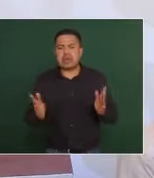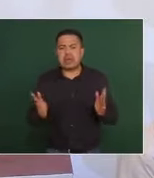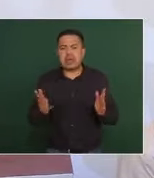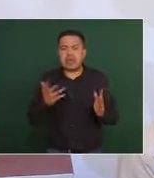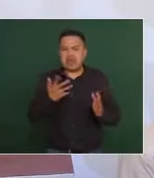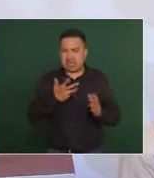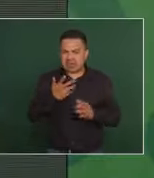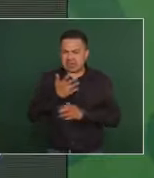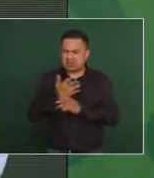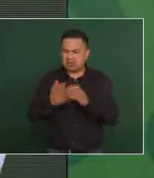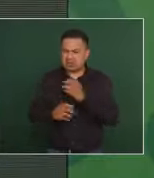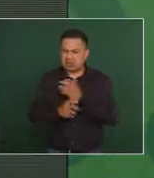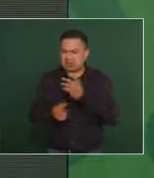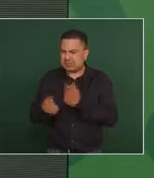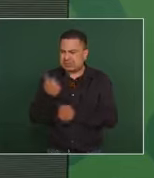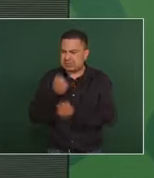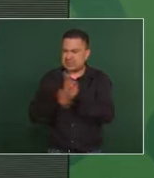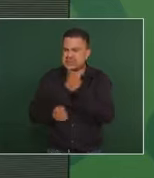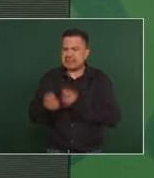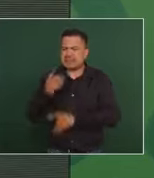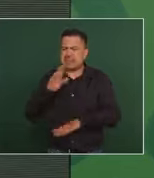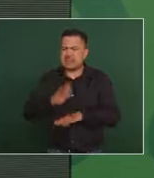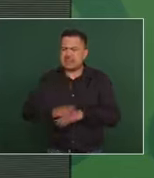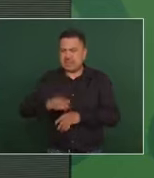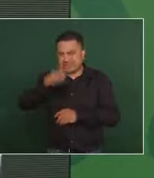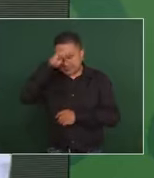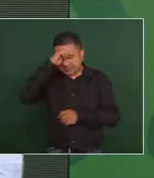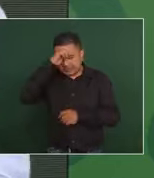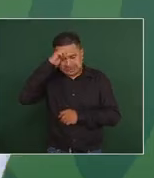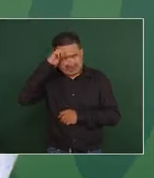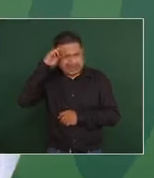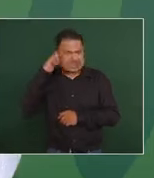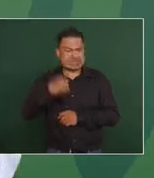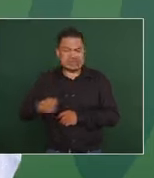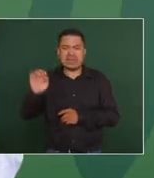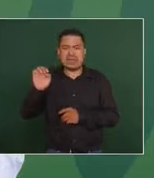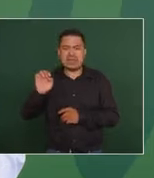hay cosas muy extrañas en todo.